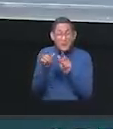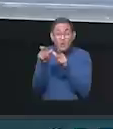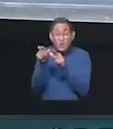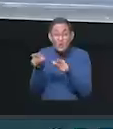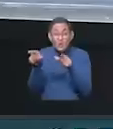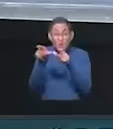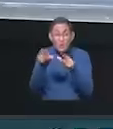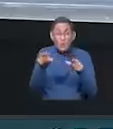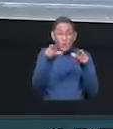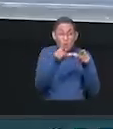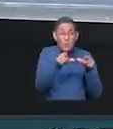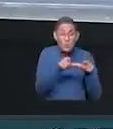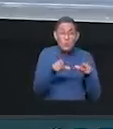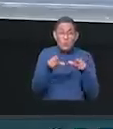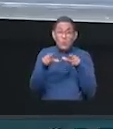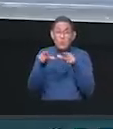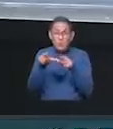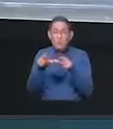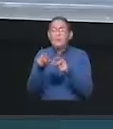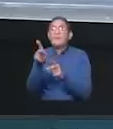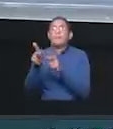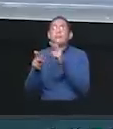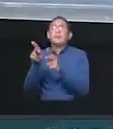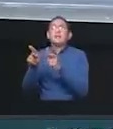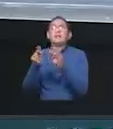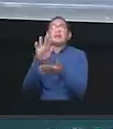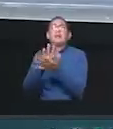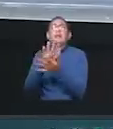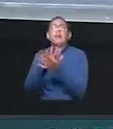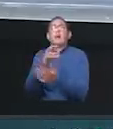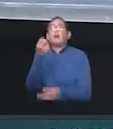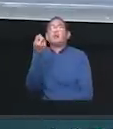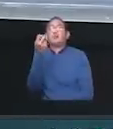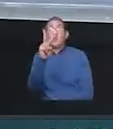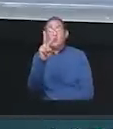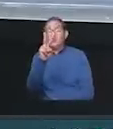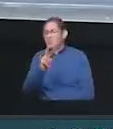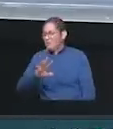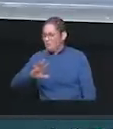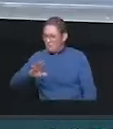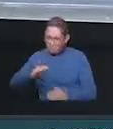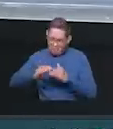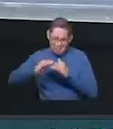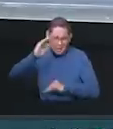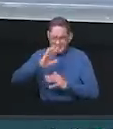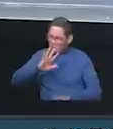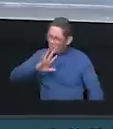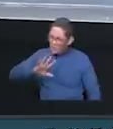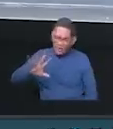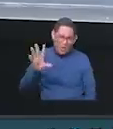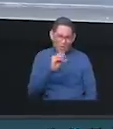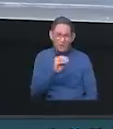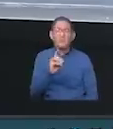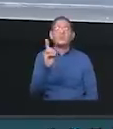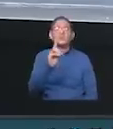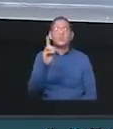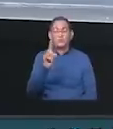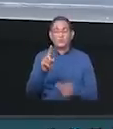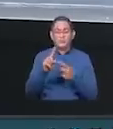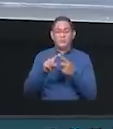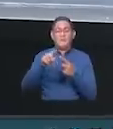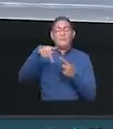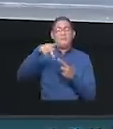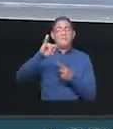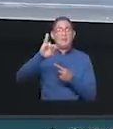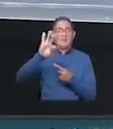el barrido será desde 12 años es decir en el circuito 62 en el corregimiento en la pita